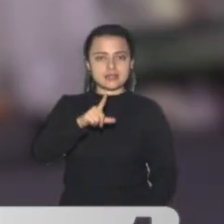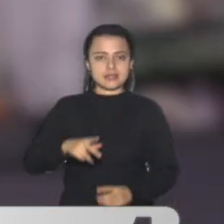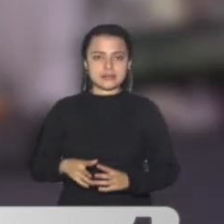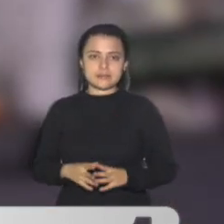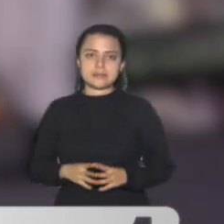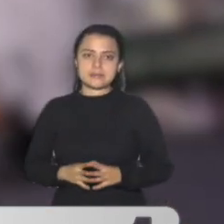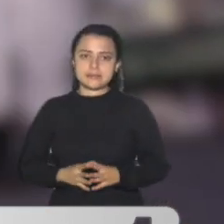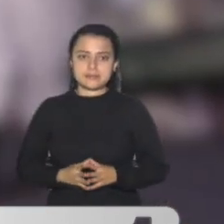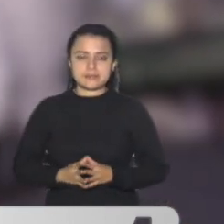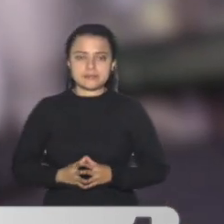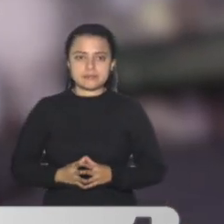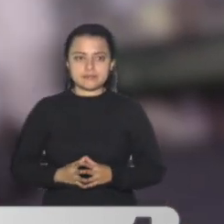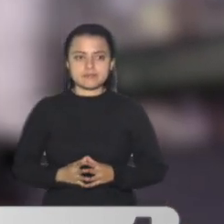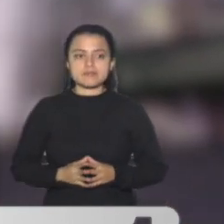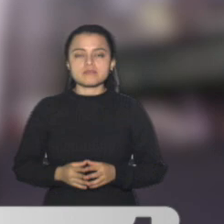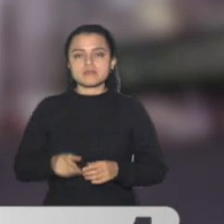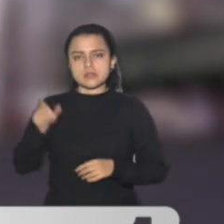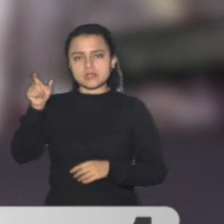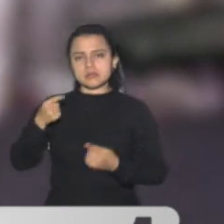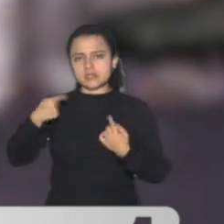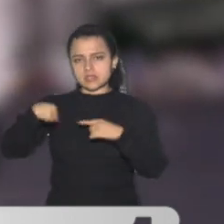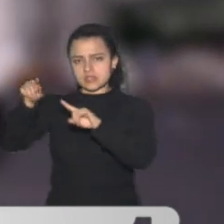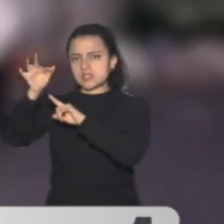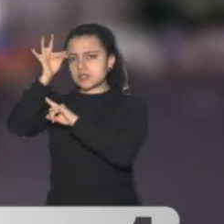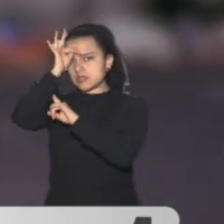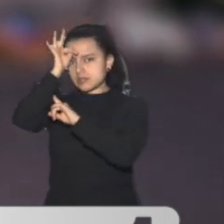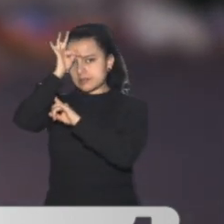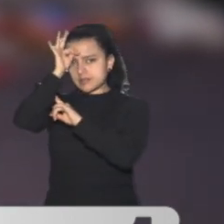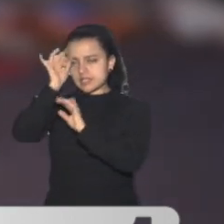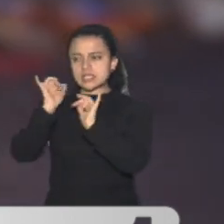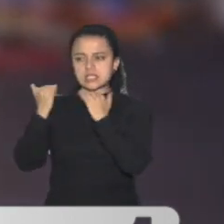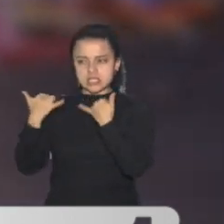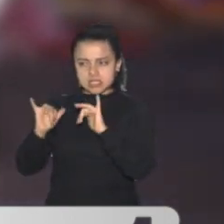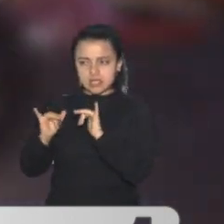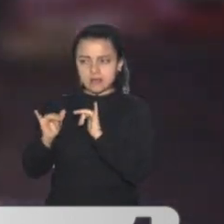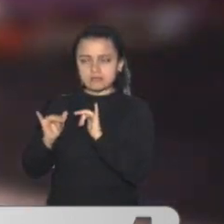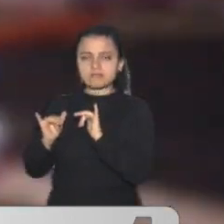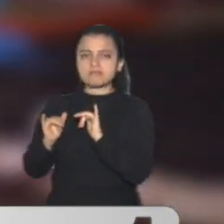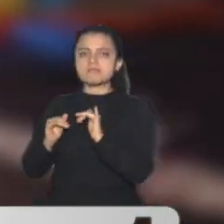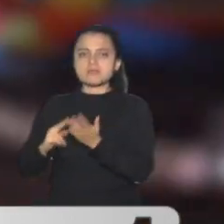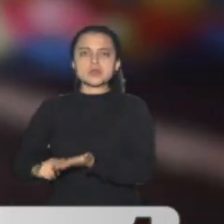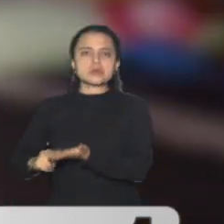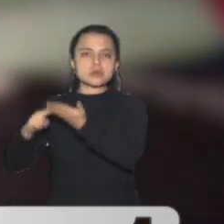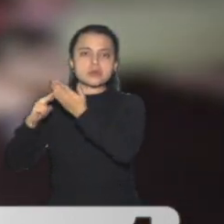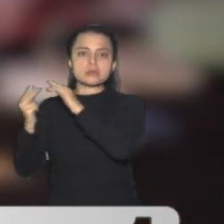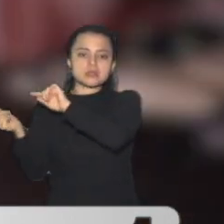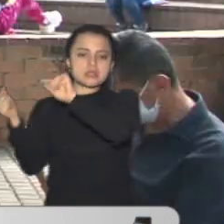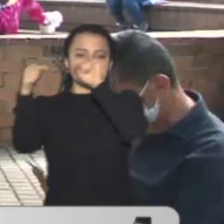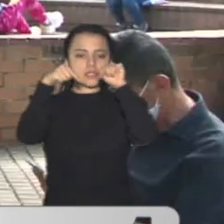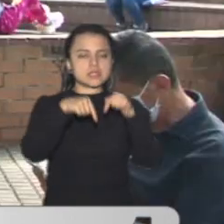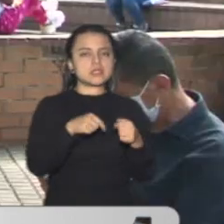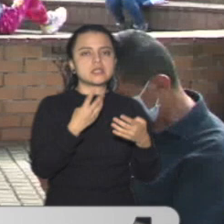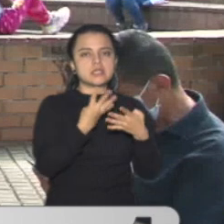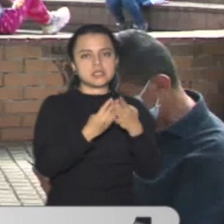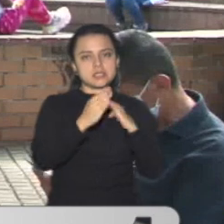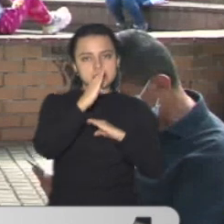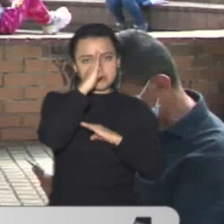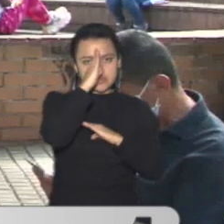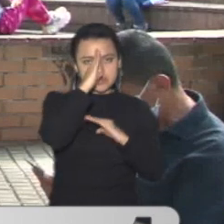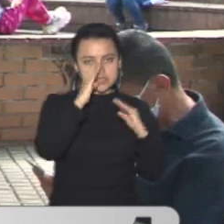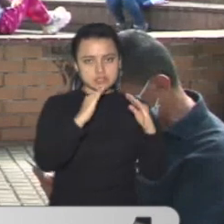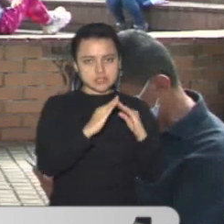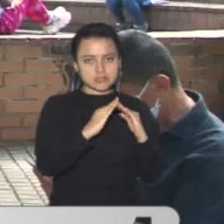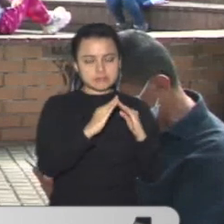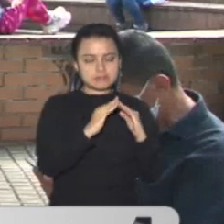prestó atención ya fue dado de alta y está aislado en la misma estación de policía en piedecuesta según